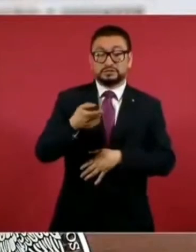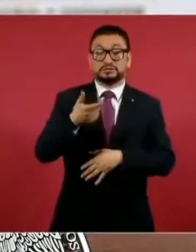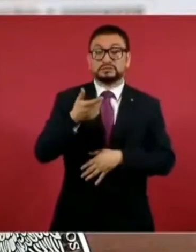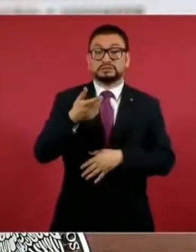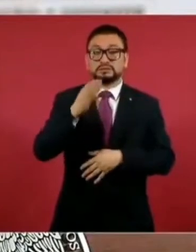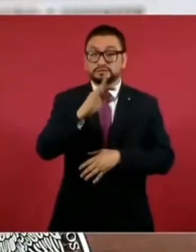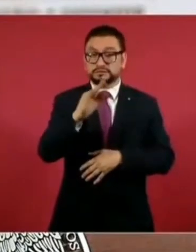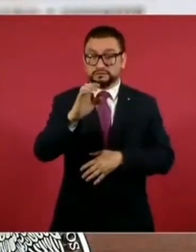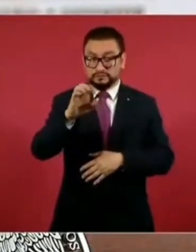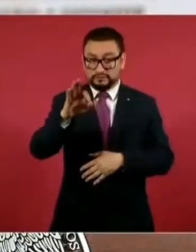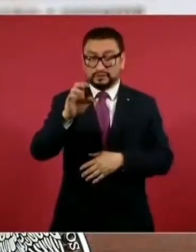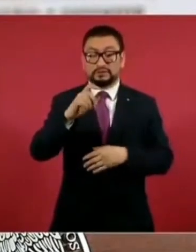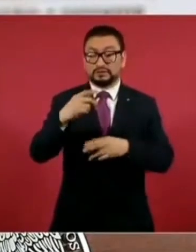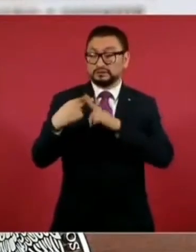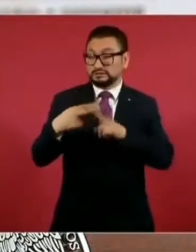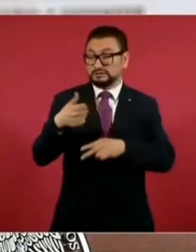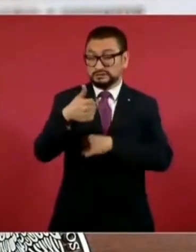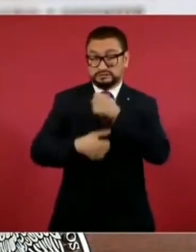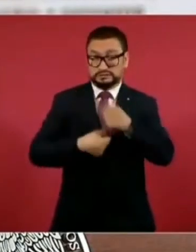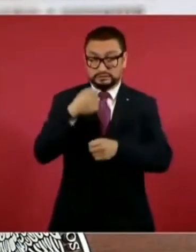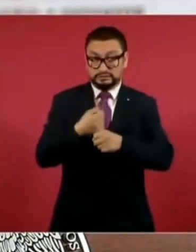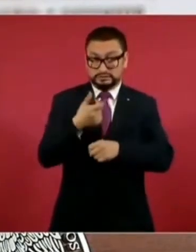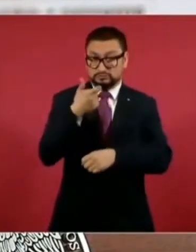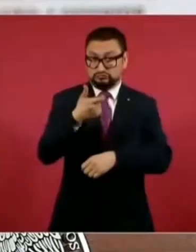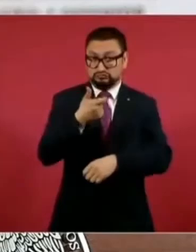las tarifas en 6 años.